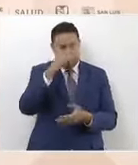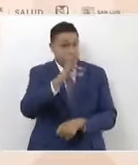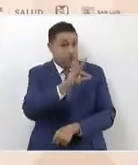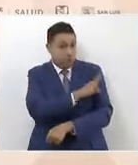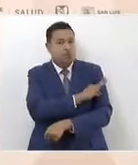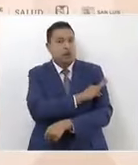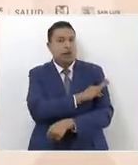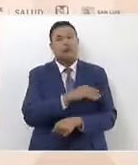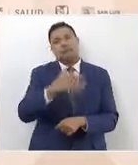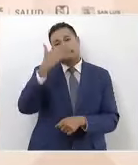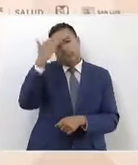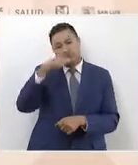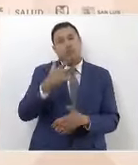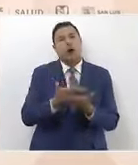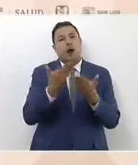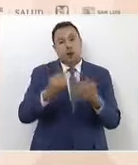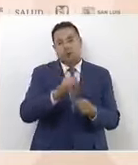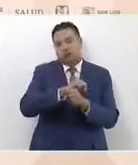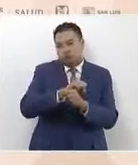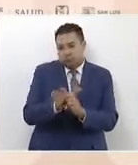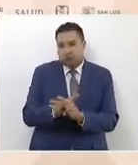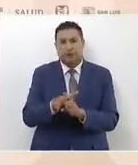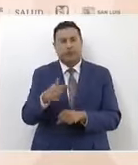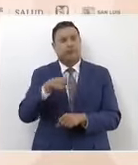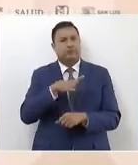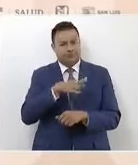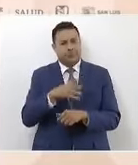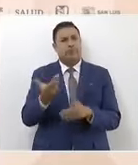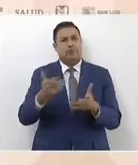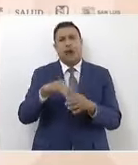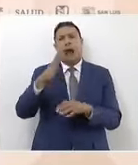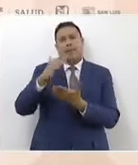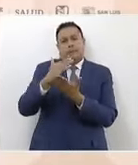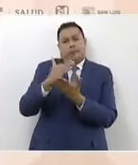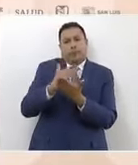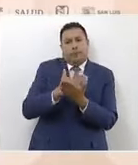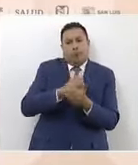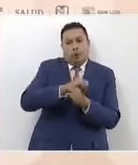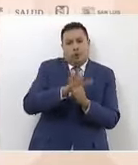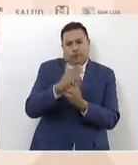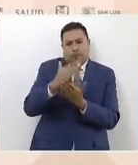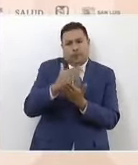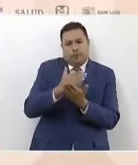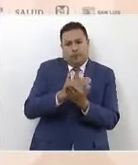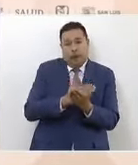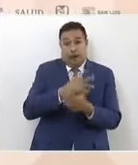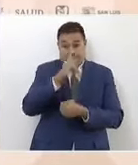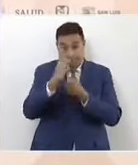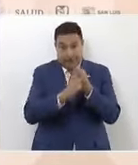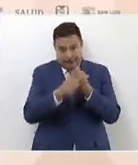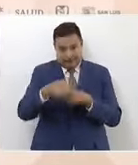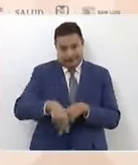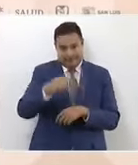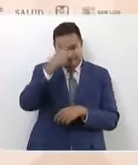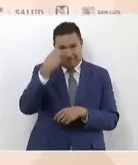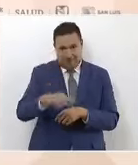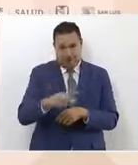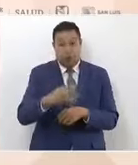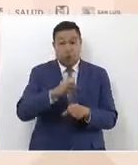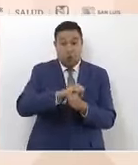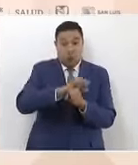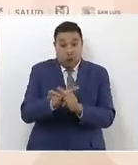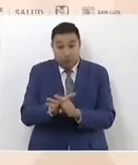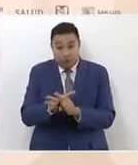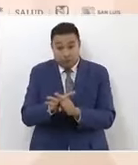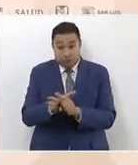porque tenemos una pandemia que va a la baja, tenemos altas coberturas de vacunación y por eso somos uno de los pocos países del mundo que después de la